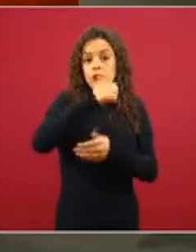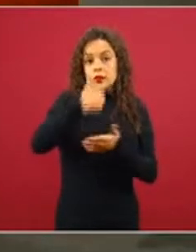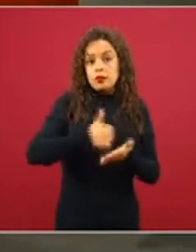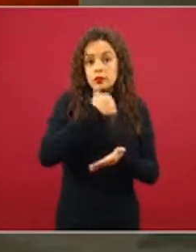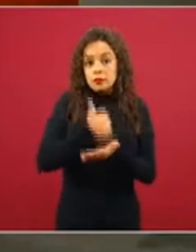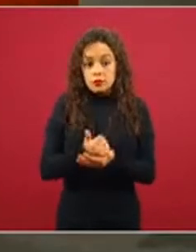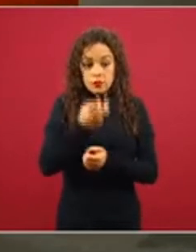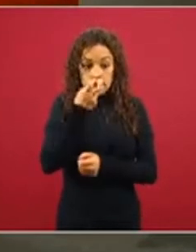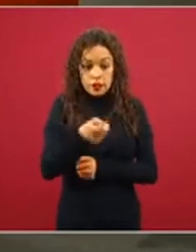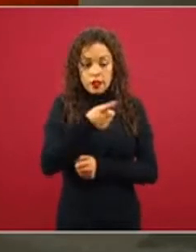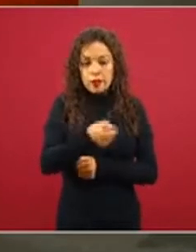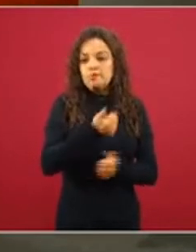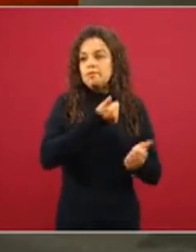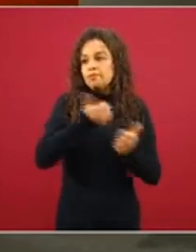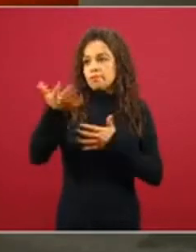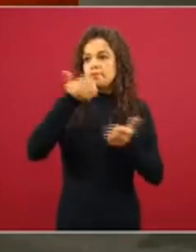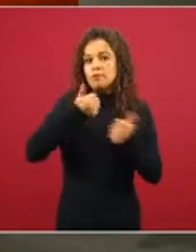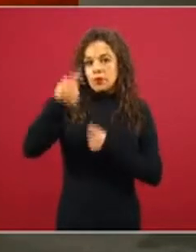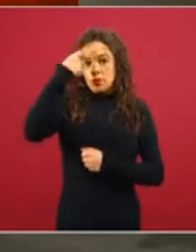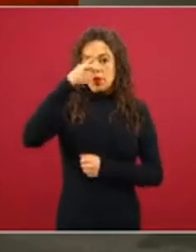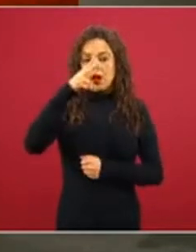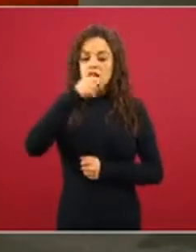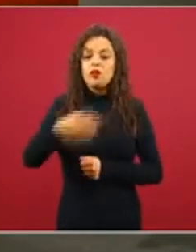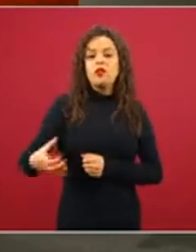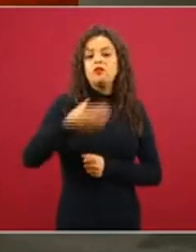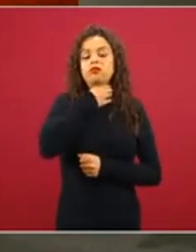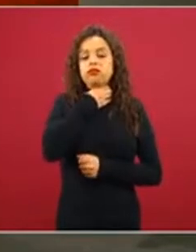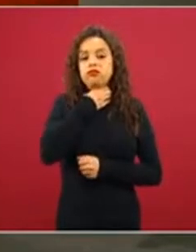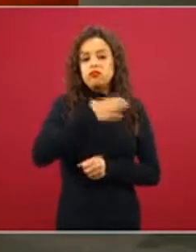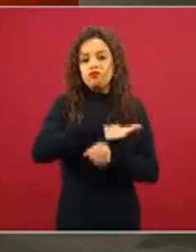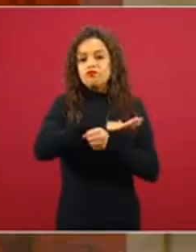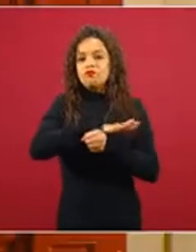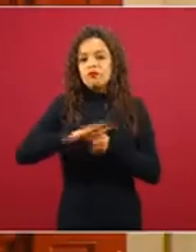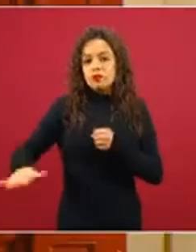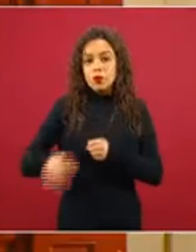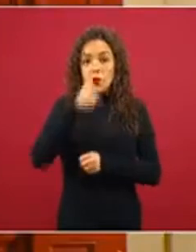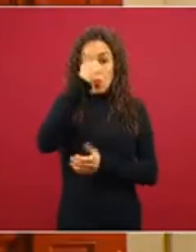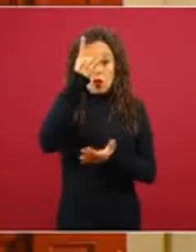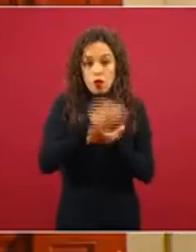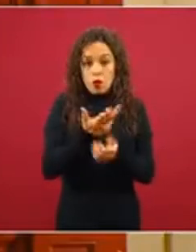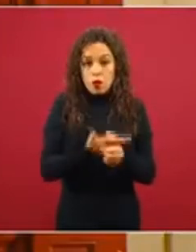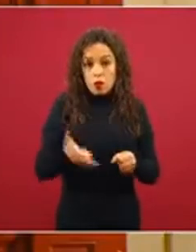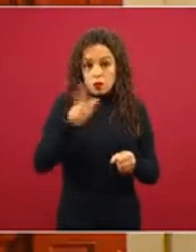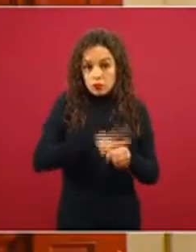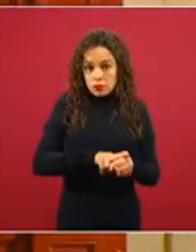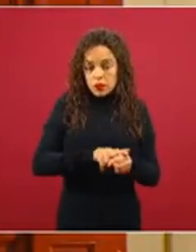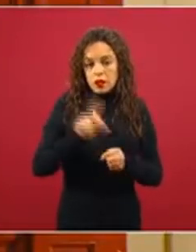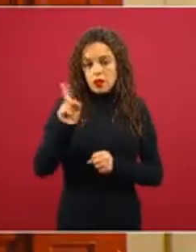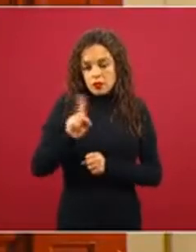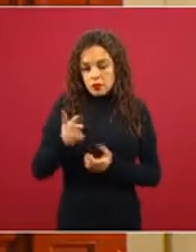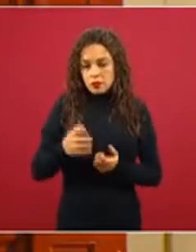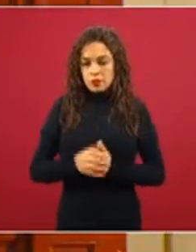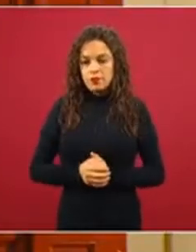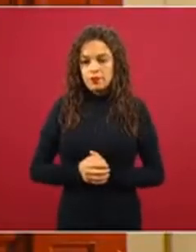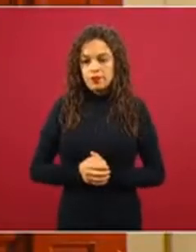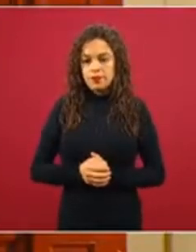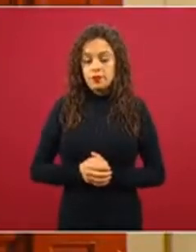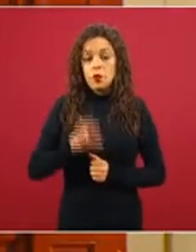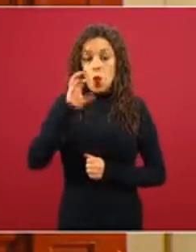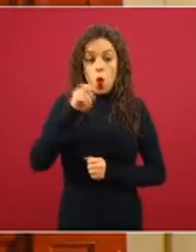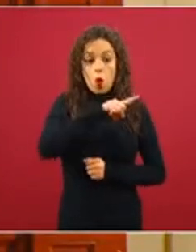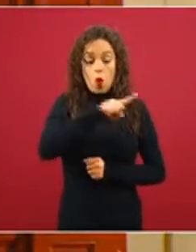evitar la saturación de uno solo o de algunos hospitales, o si estos están ya a una proporción de